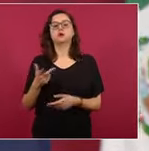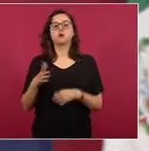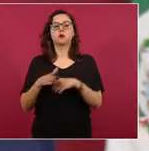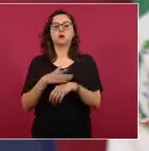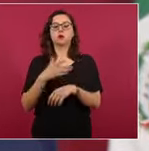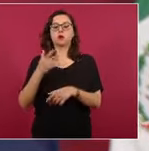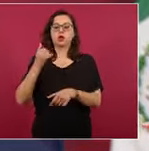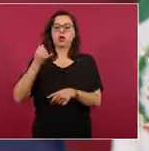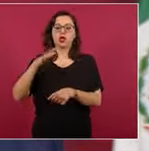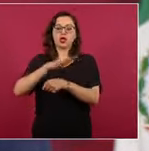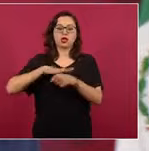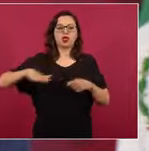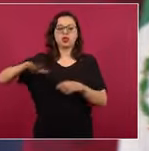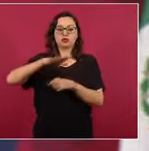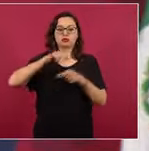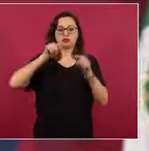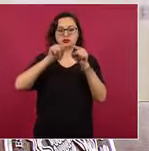hasta